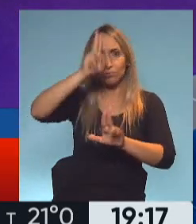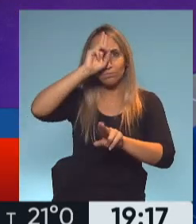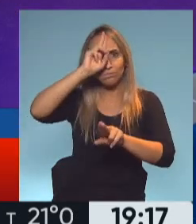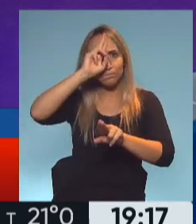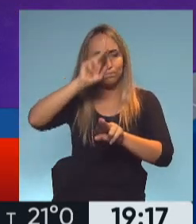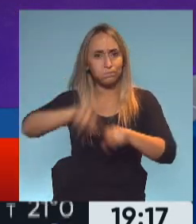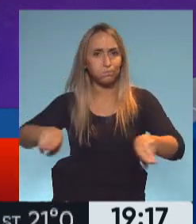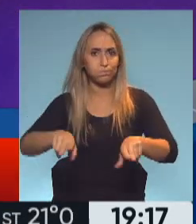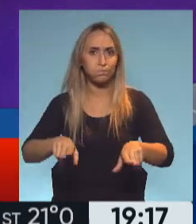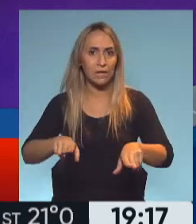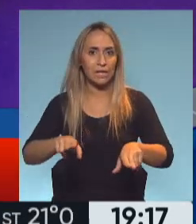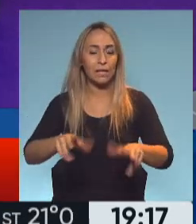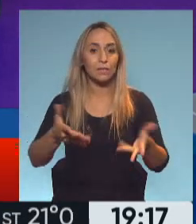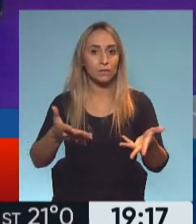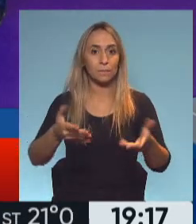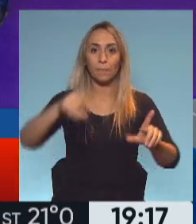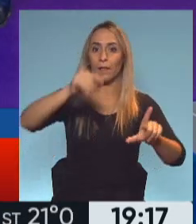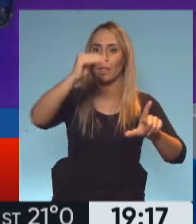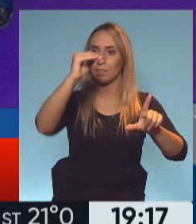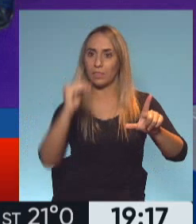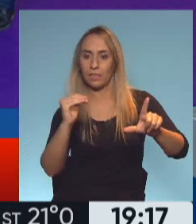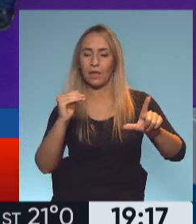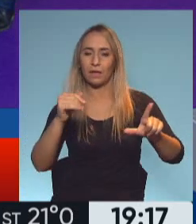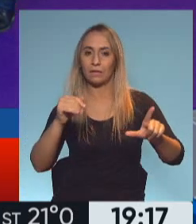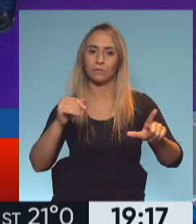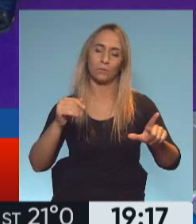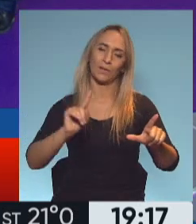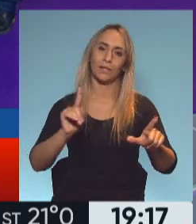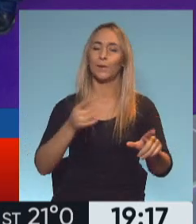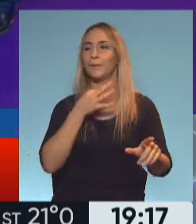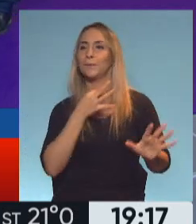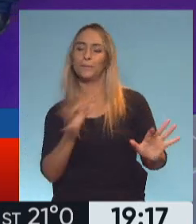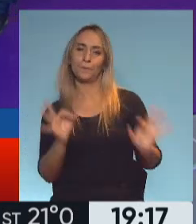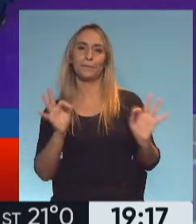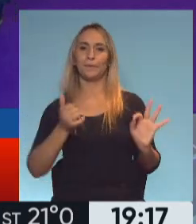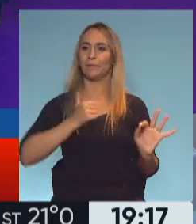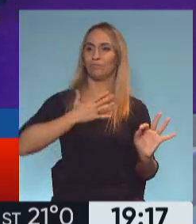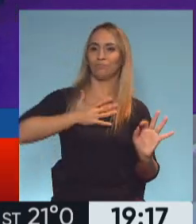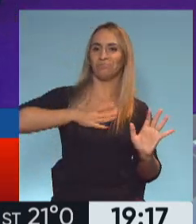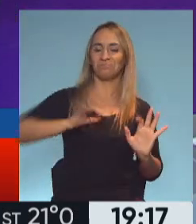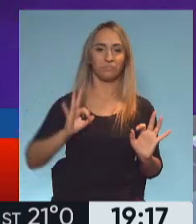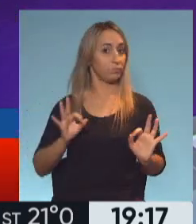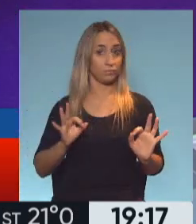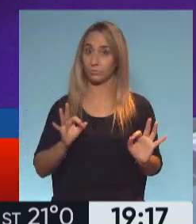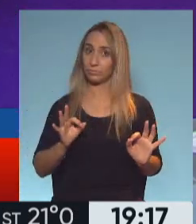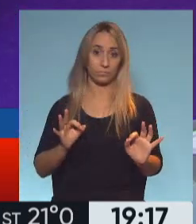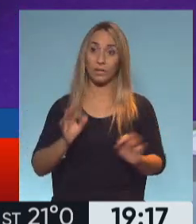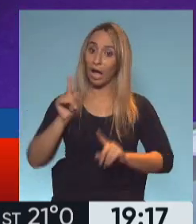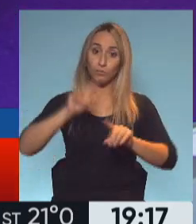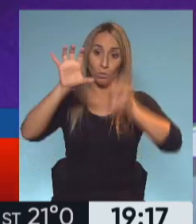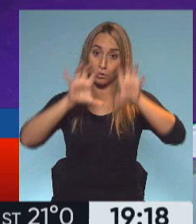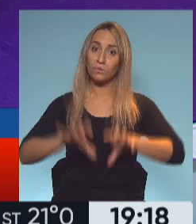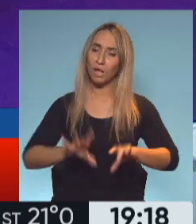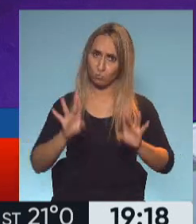esté en menos del 70% no quiere decir que haya algunos distritos del país donde haya algunas ciudades donde mayor. está complicado. Hoy